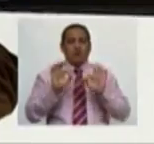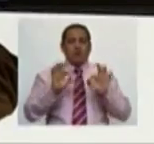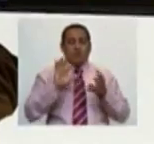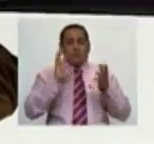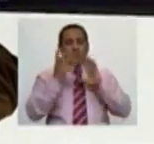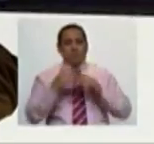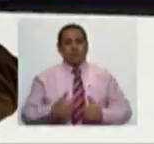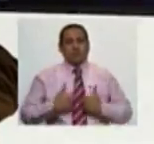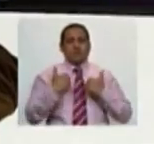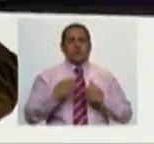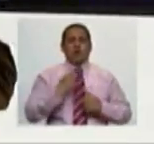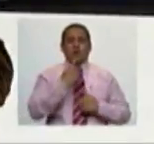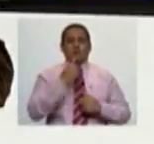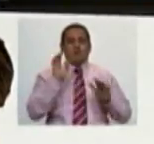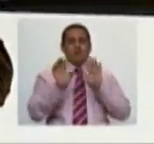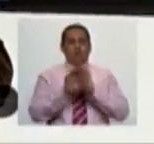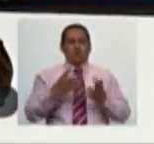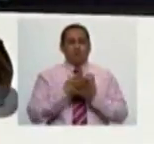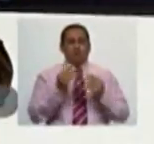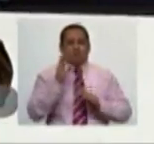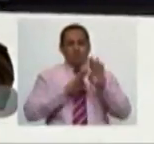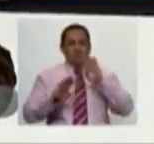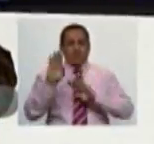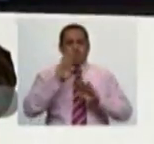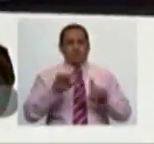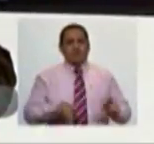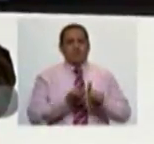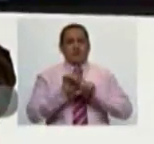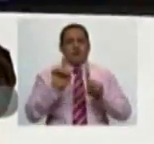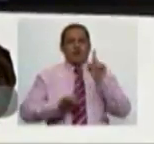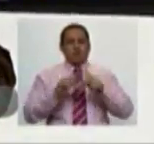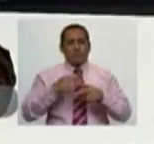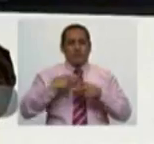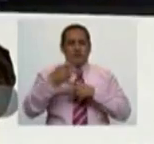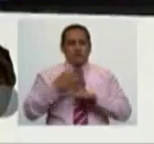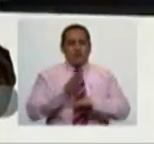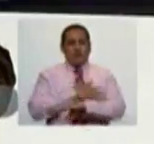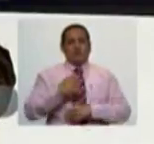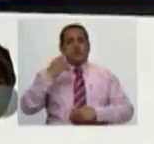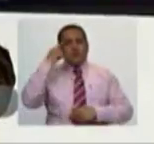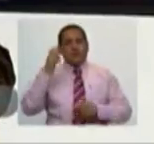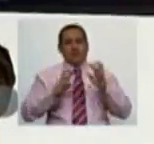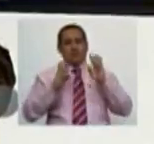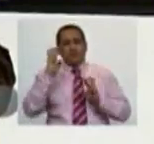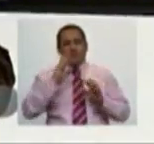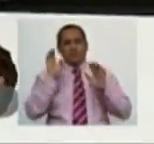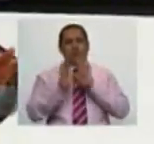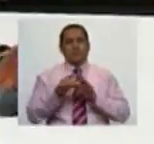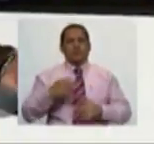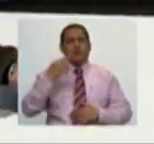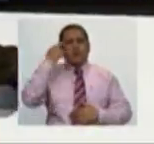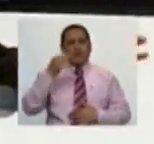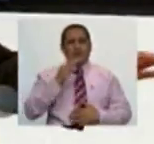nos volvemos paranoicos o estamos extremadamente preocupados, e incluso algunos vecinos llegan a sospechar, dice, ¿por